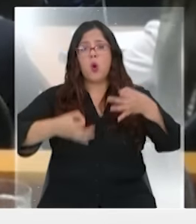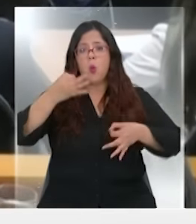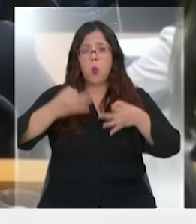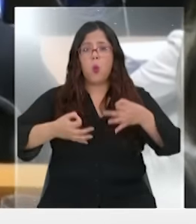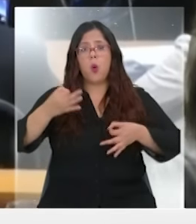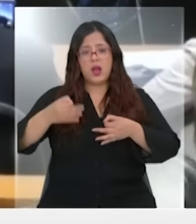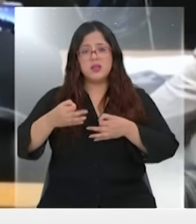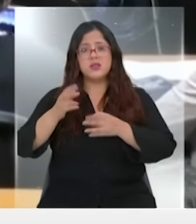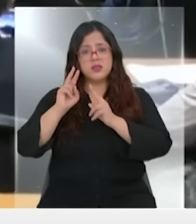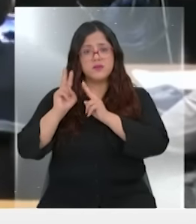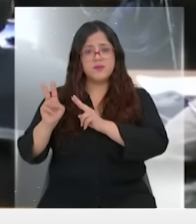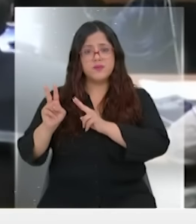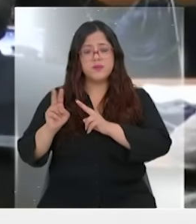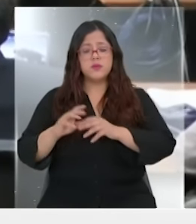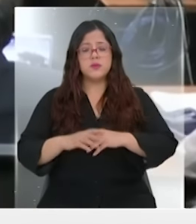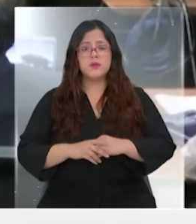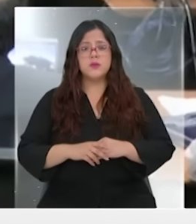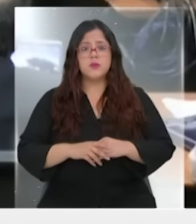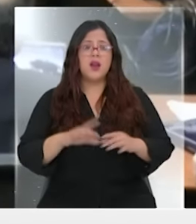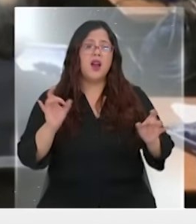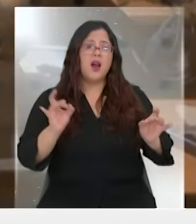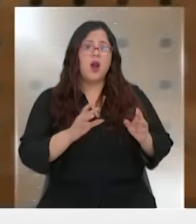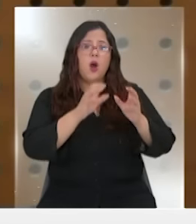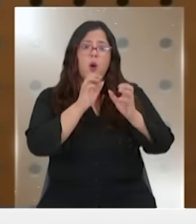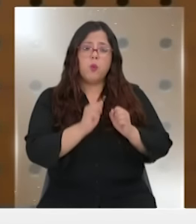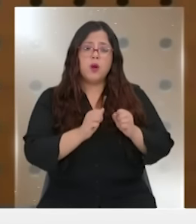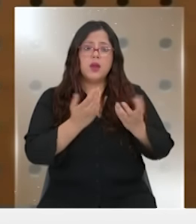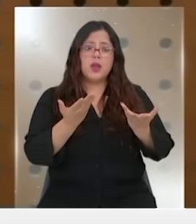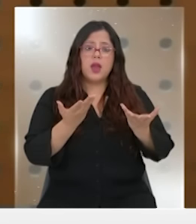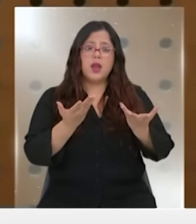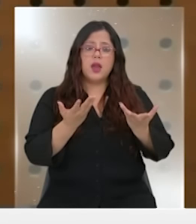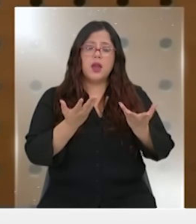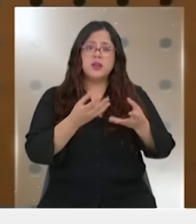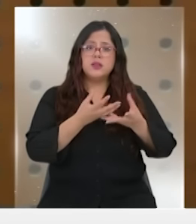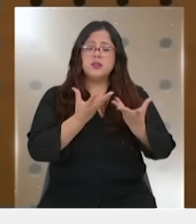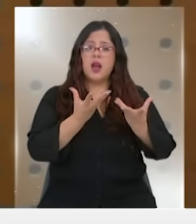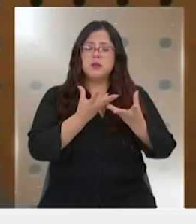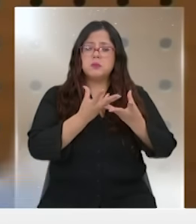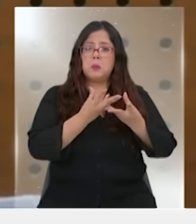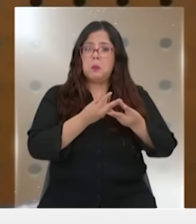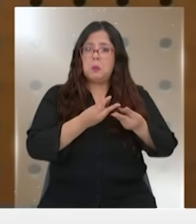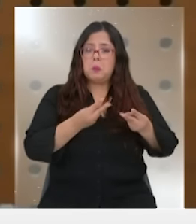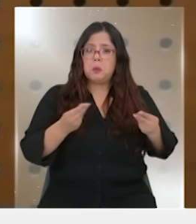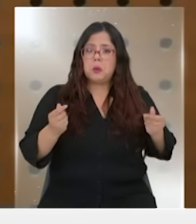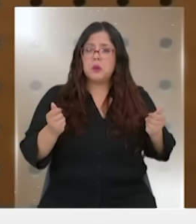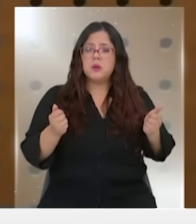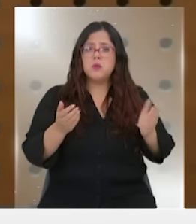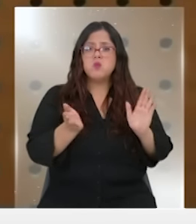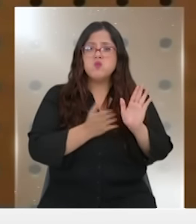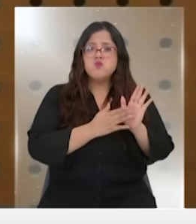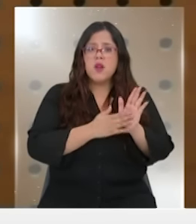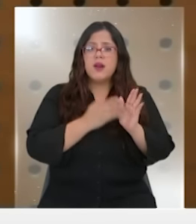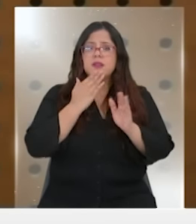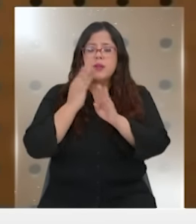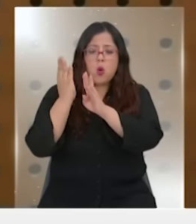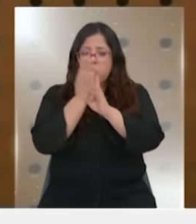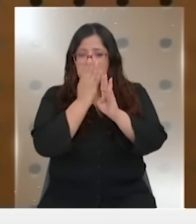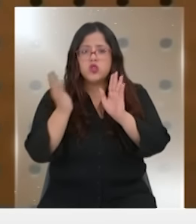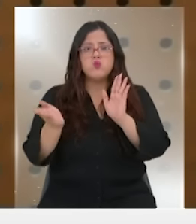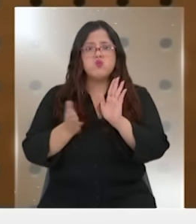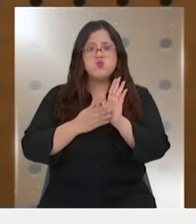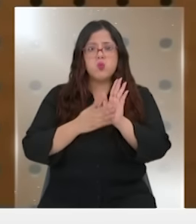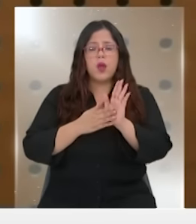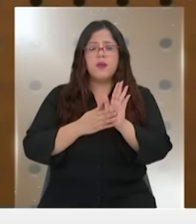la audiencia. ¿Podría existir algún desaparecimiento de medios de prueba, alguna ocultación de medios de prueba,